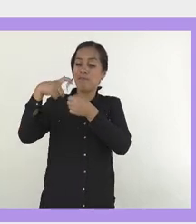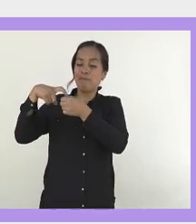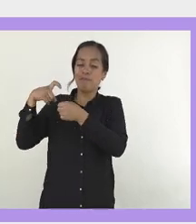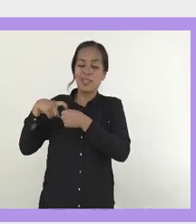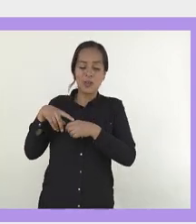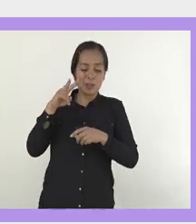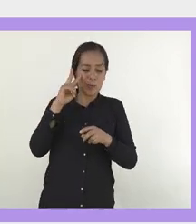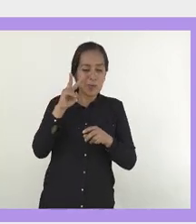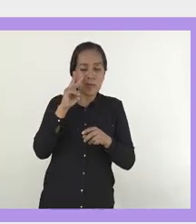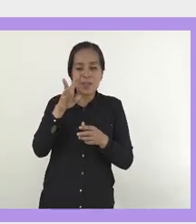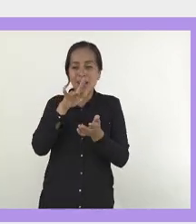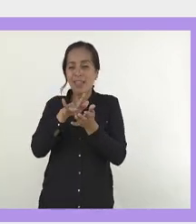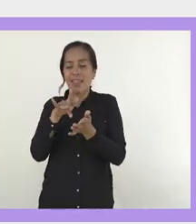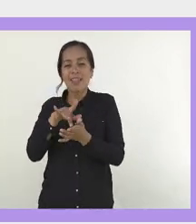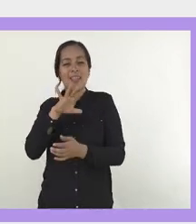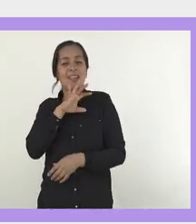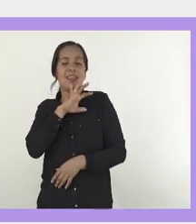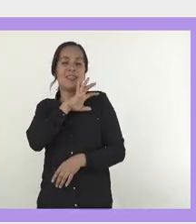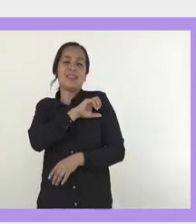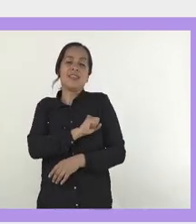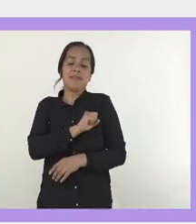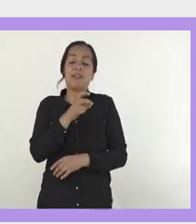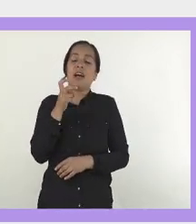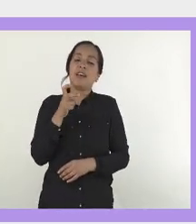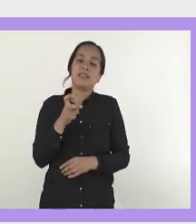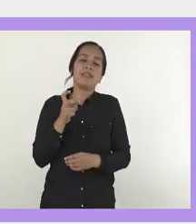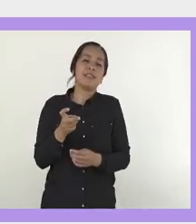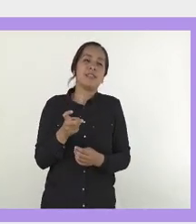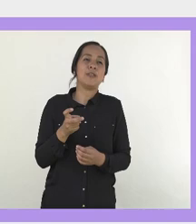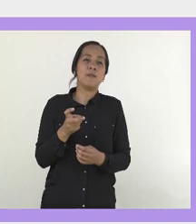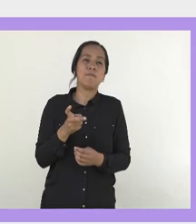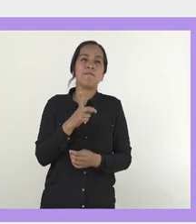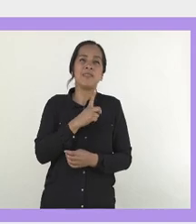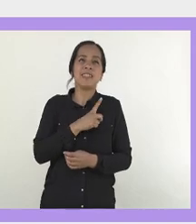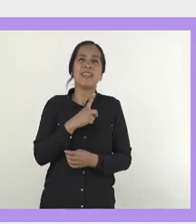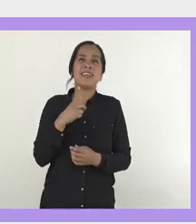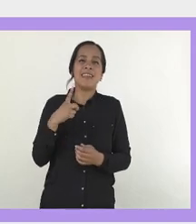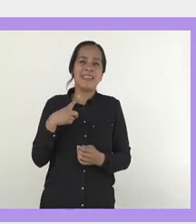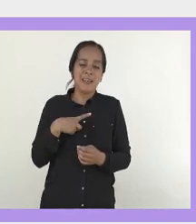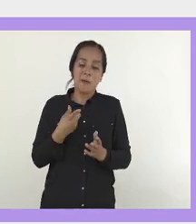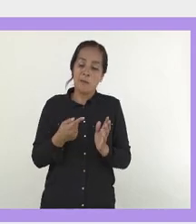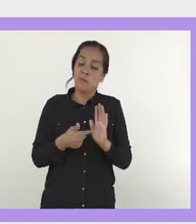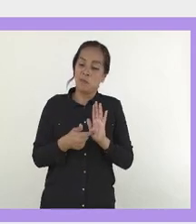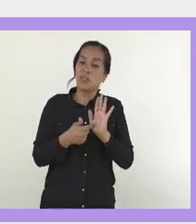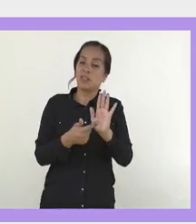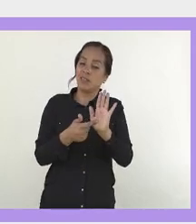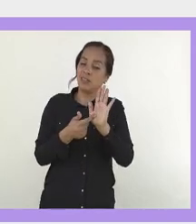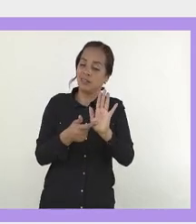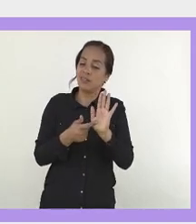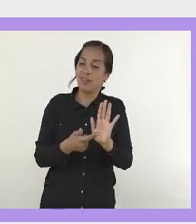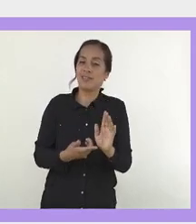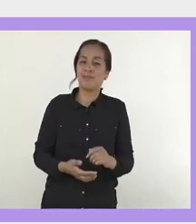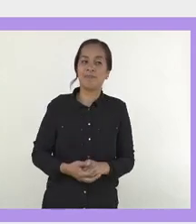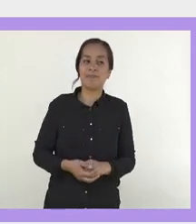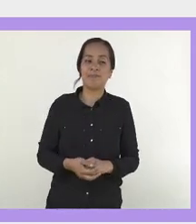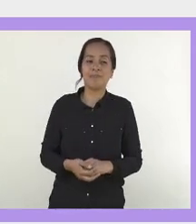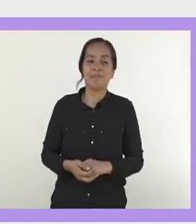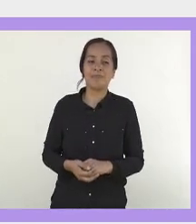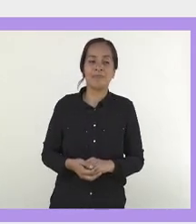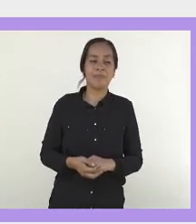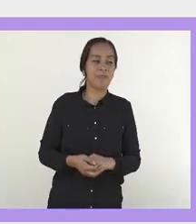importantes y que se tienen que este pues recalcar y hacer grande